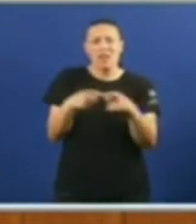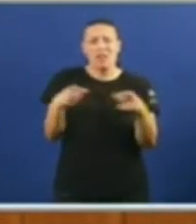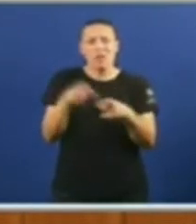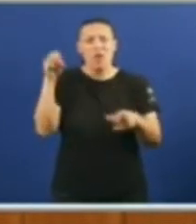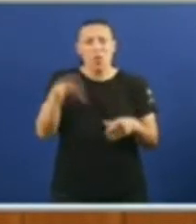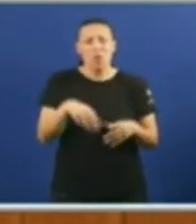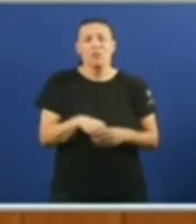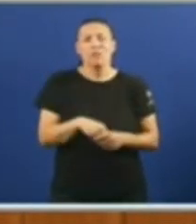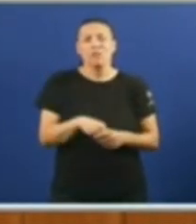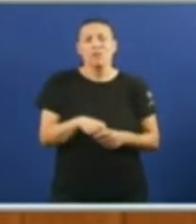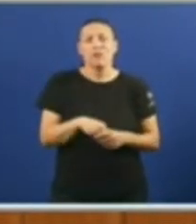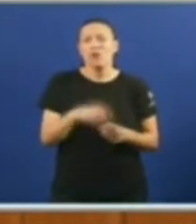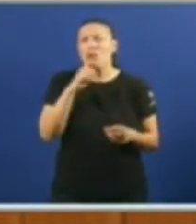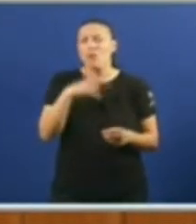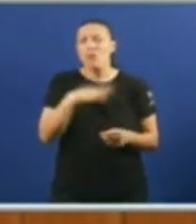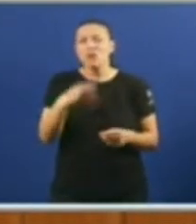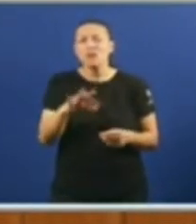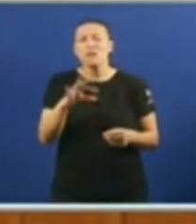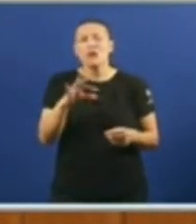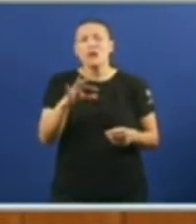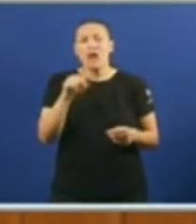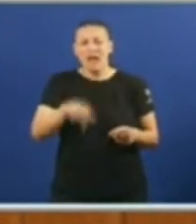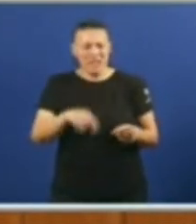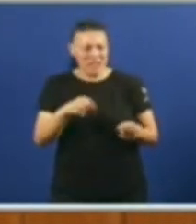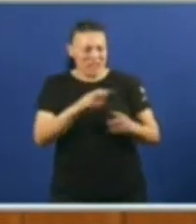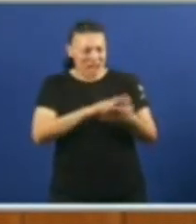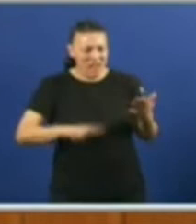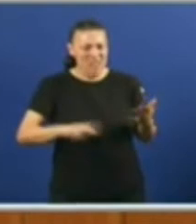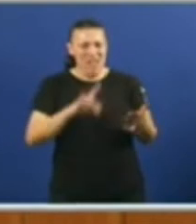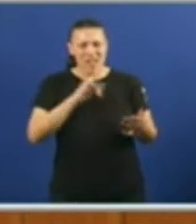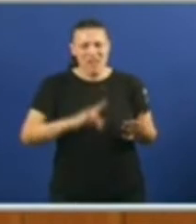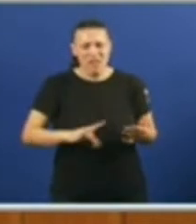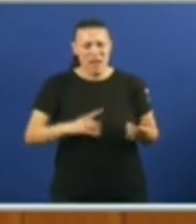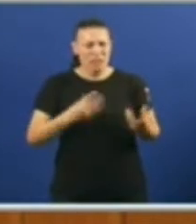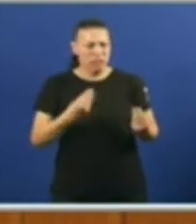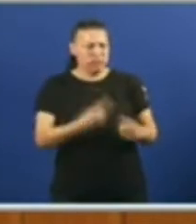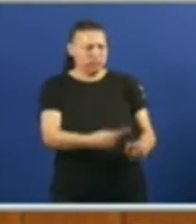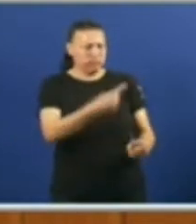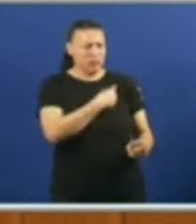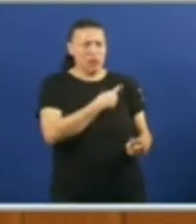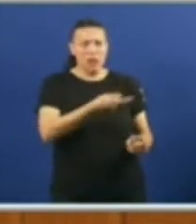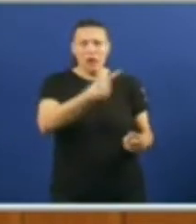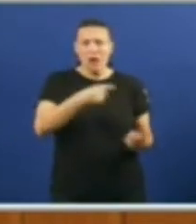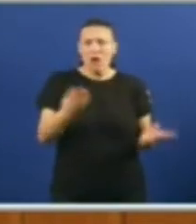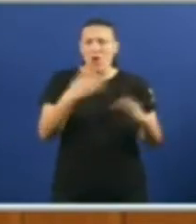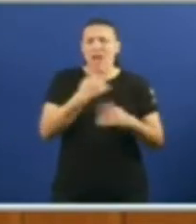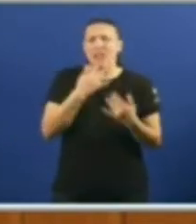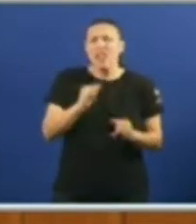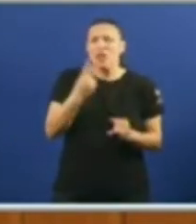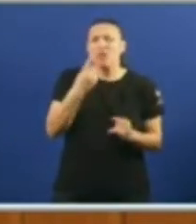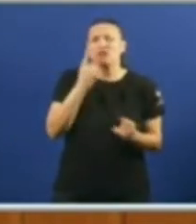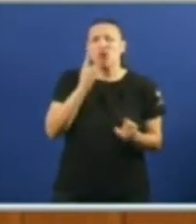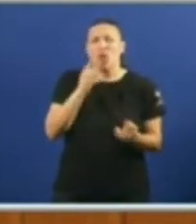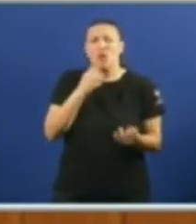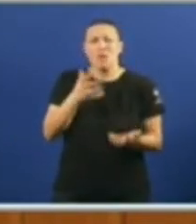da luz. E como é posíbel que producindo Galiza electricidade a esgalla non teñamos ningún só beneficio